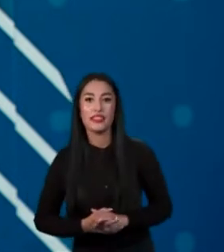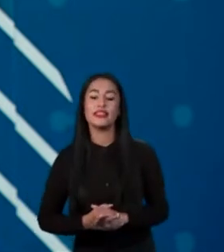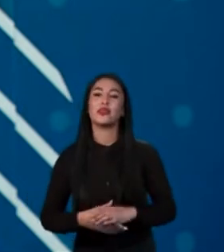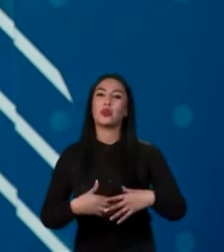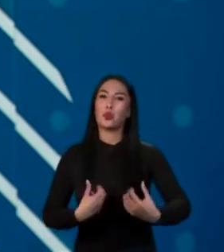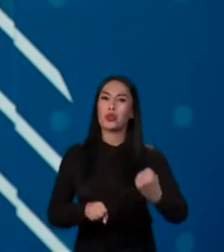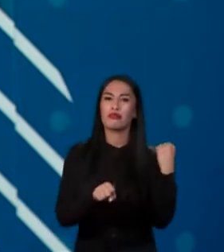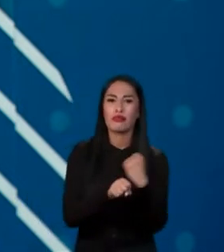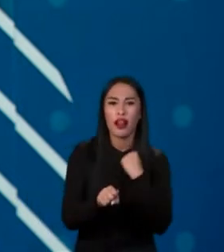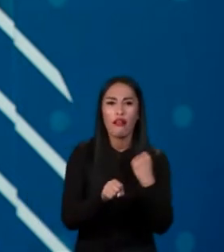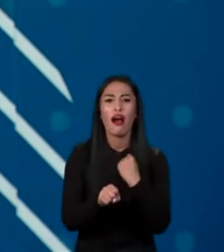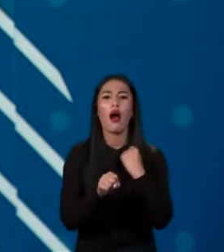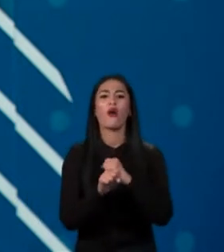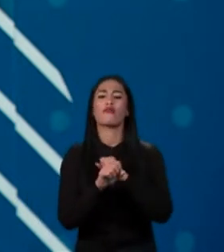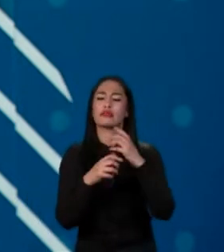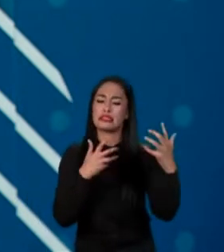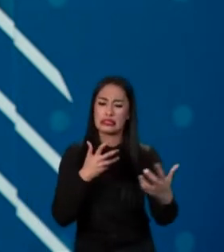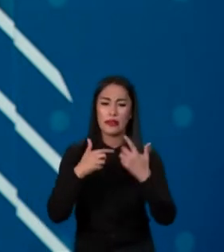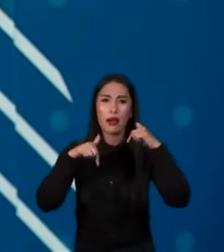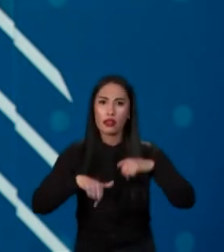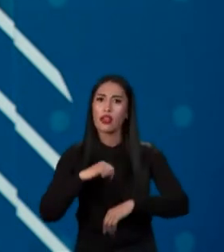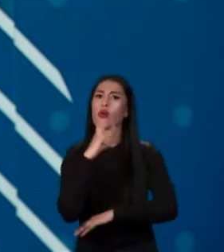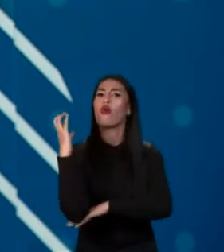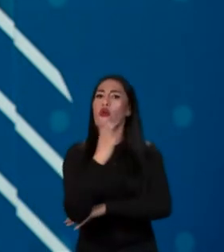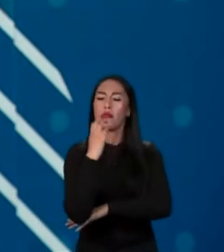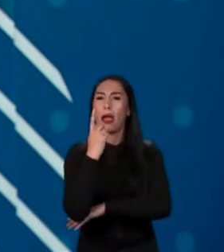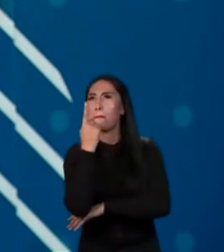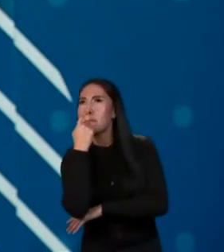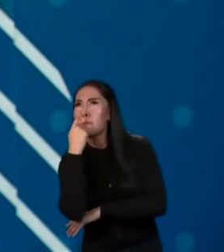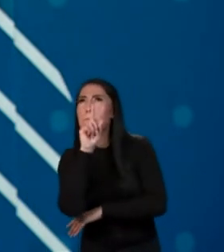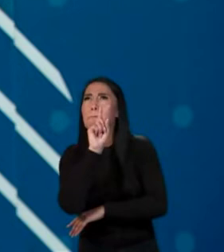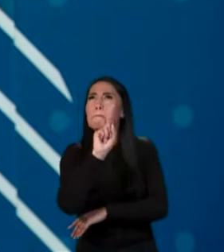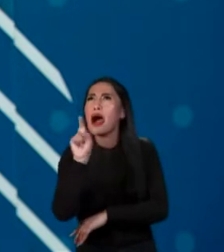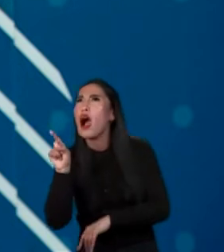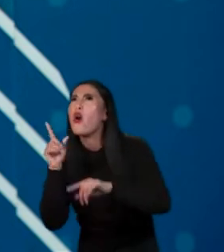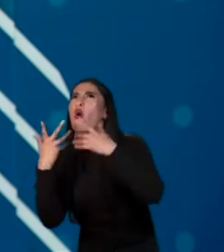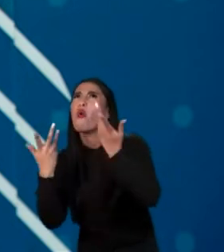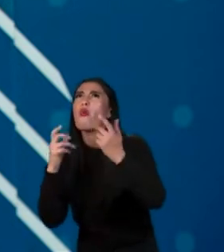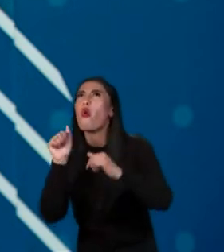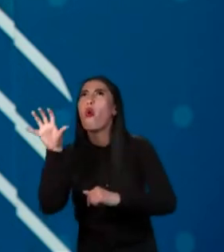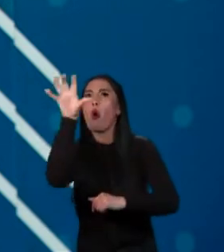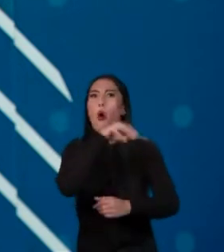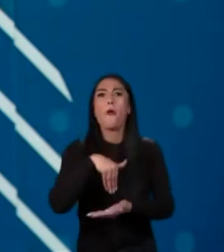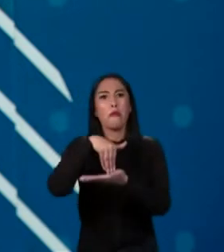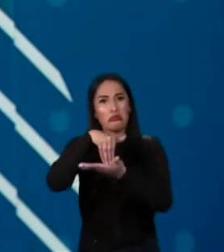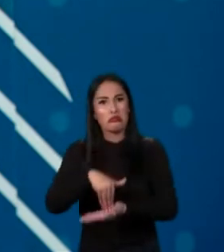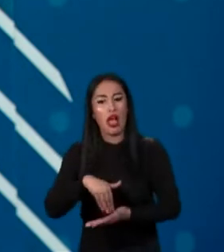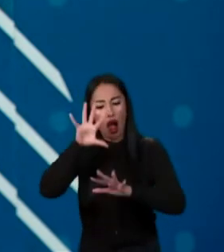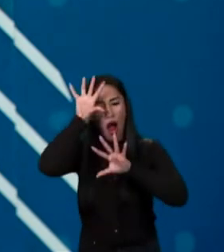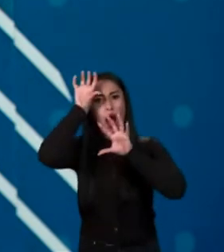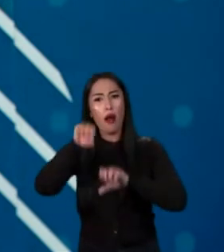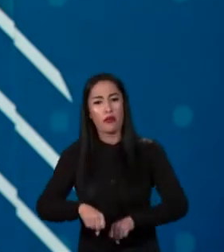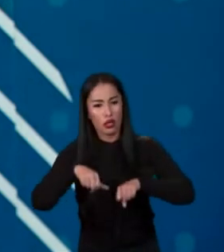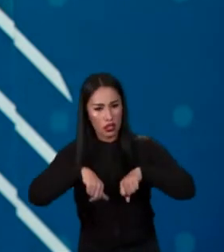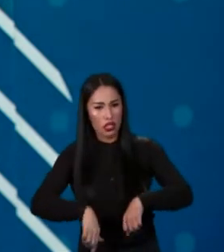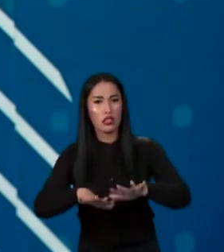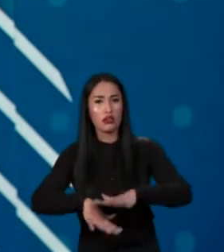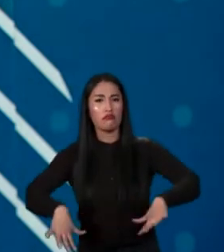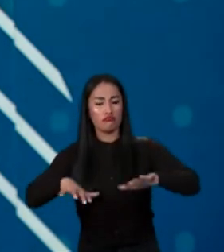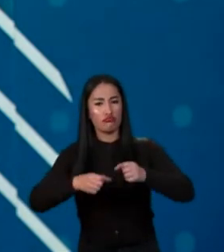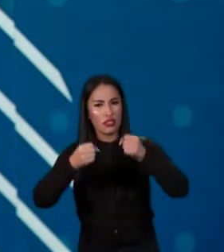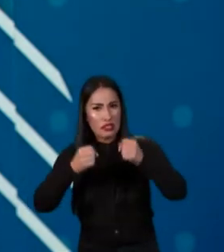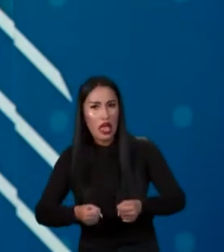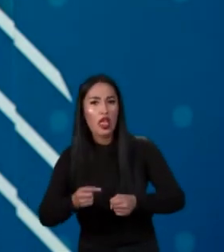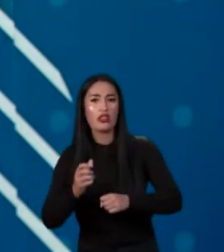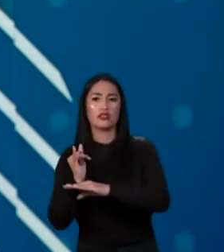que hace el sistema de educación superior colombiano para explorar ese posicionamiento de las capacidades que hay en nuestras instituciones